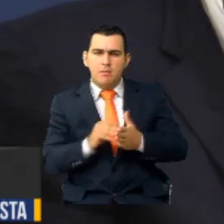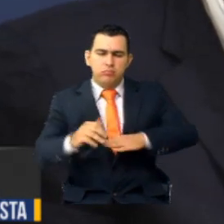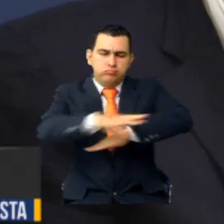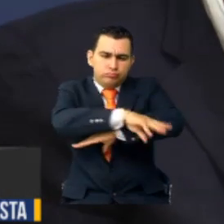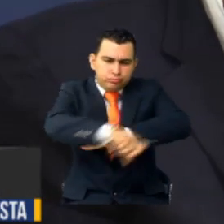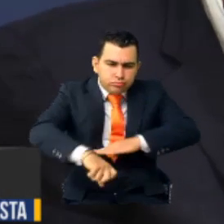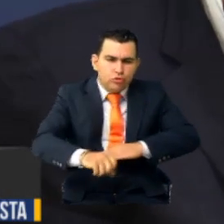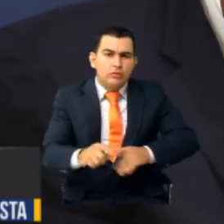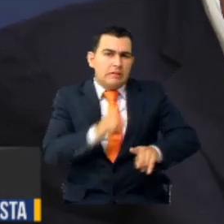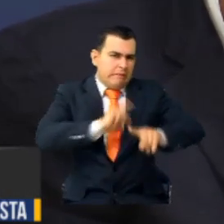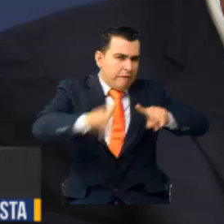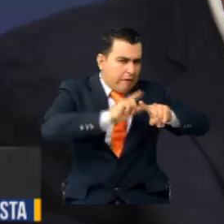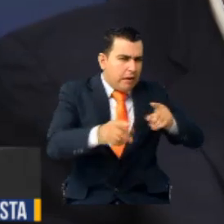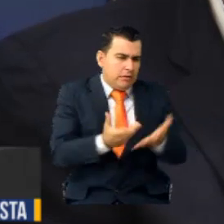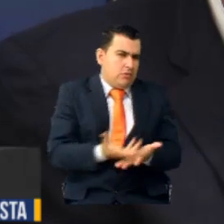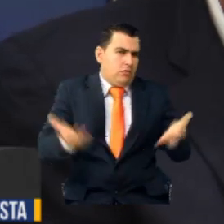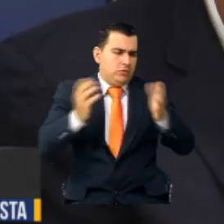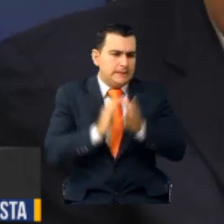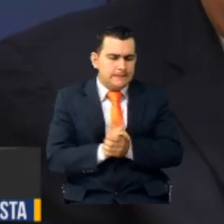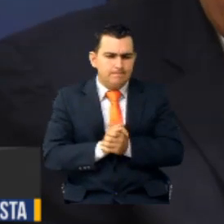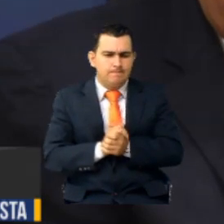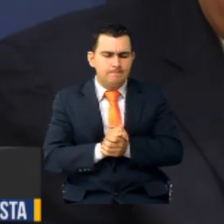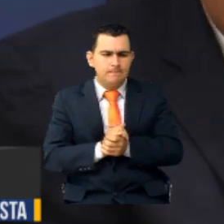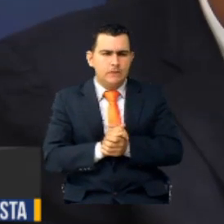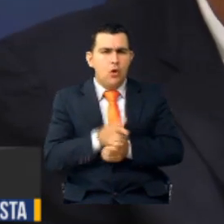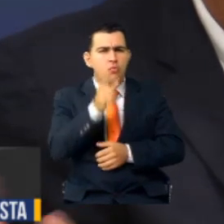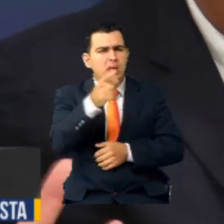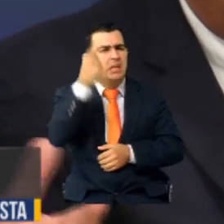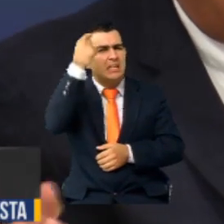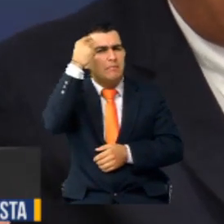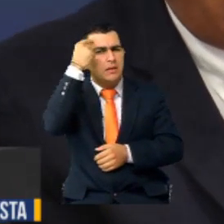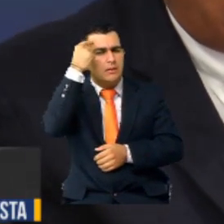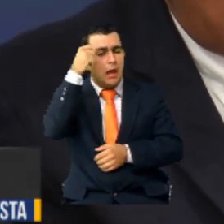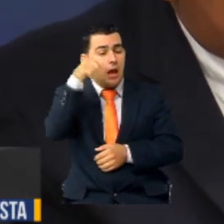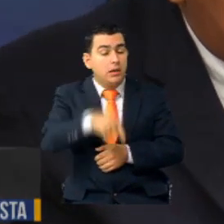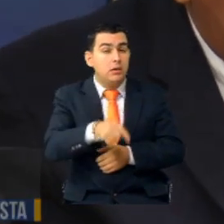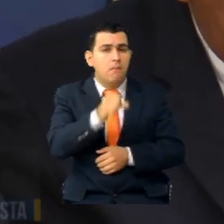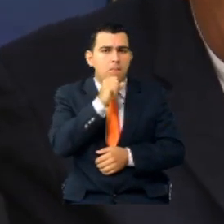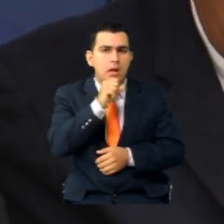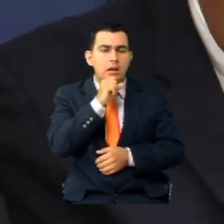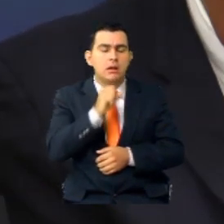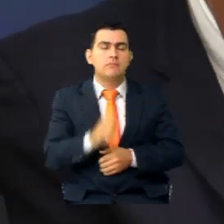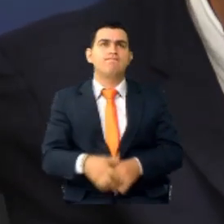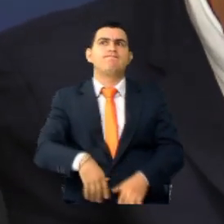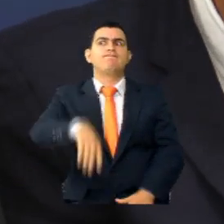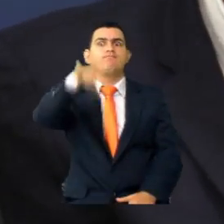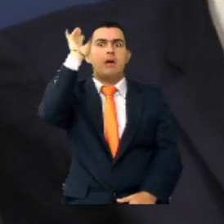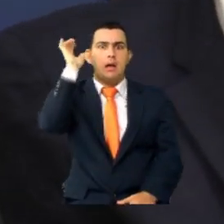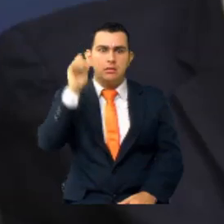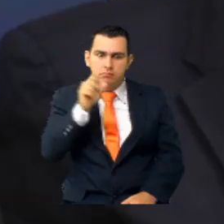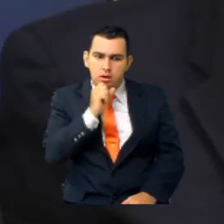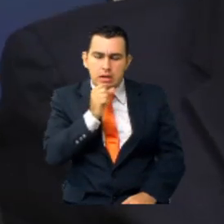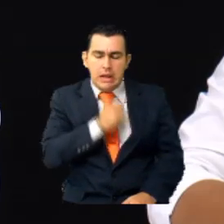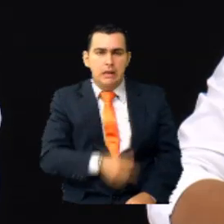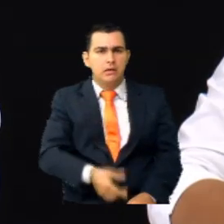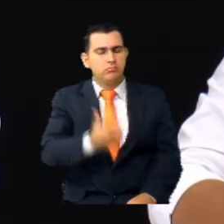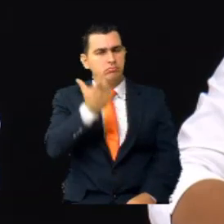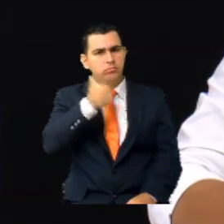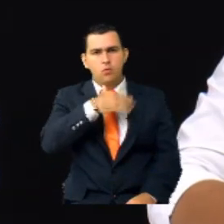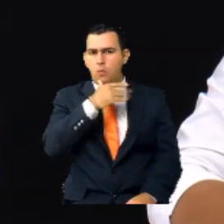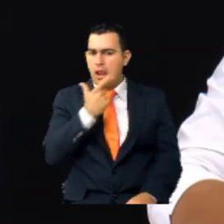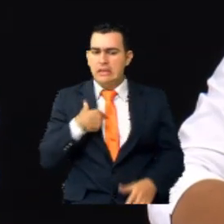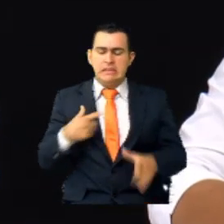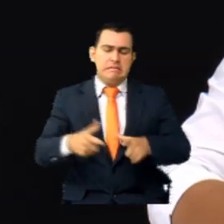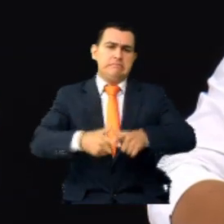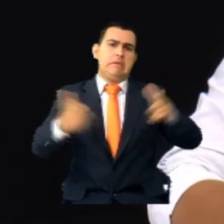cuenta que usted opina que Barranca Bermeja es una de las ciudades más intolerantes de Colombia? En primer lugar, tenemos